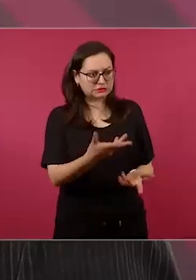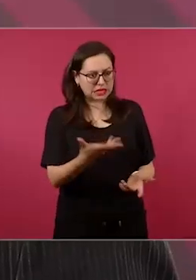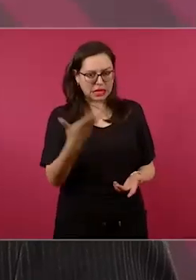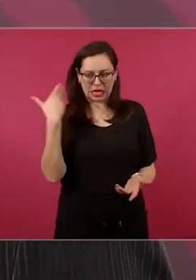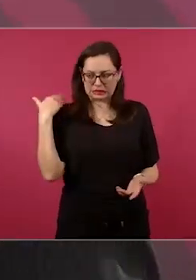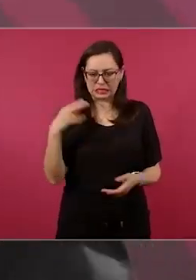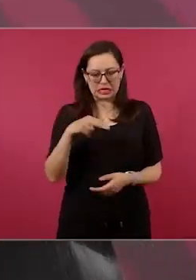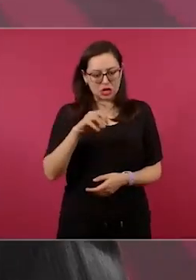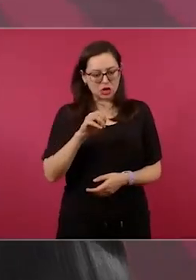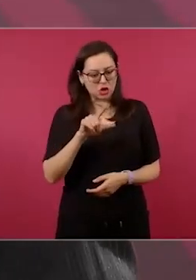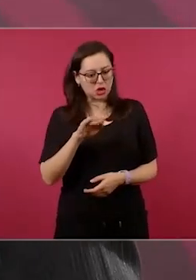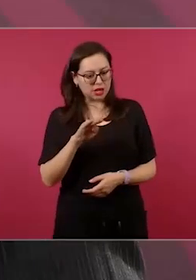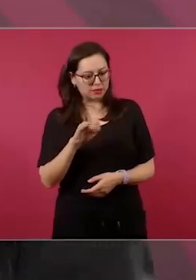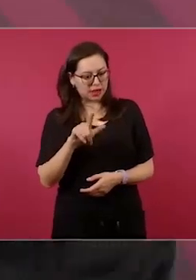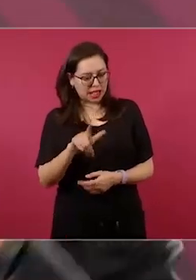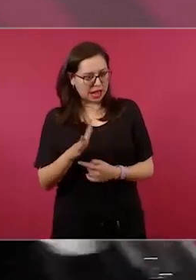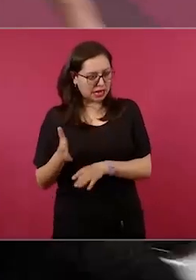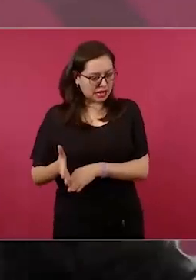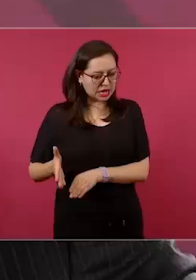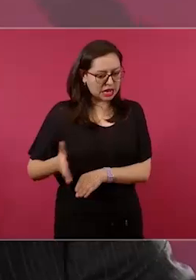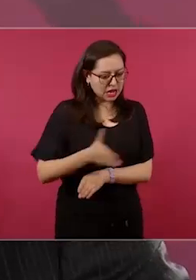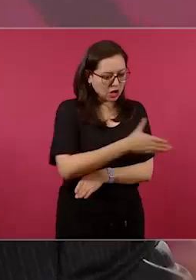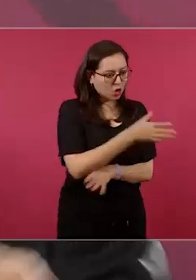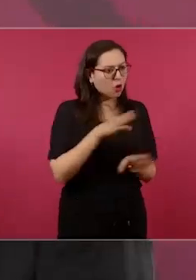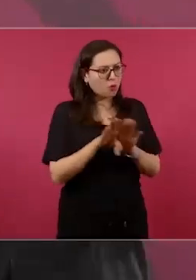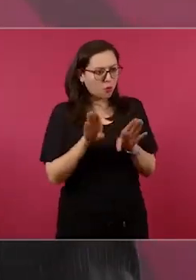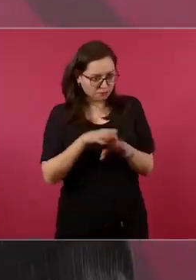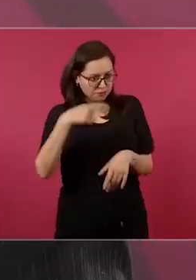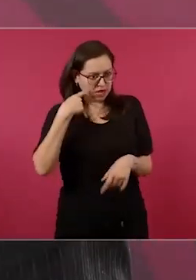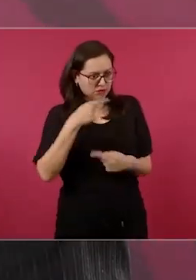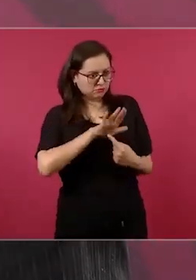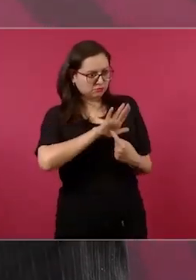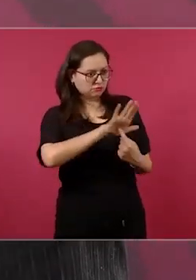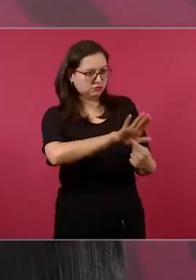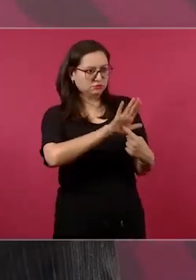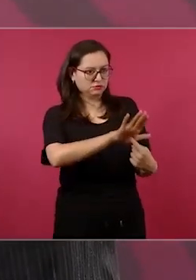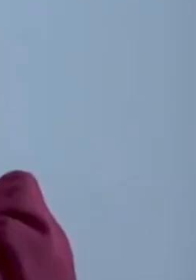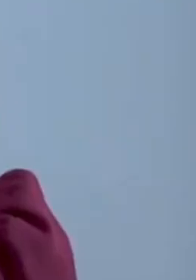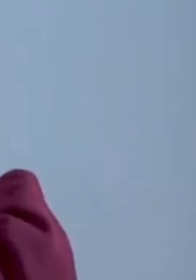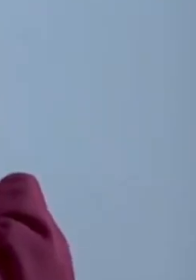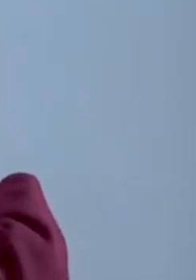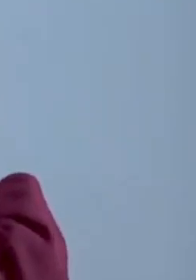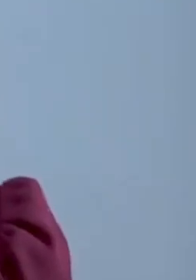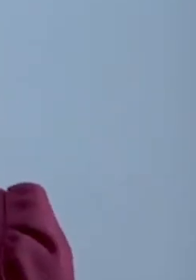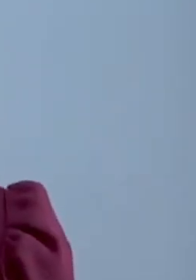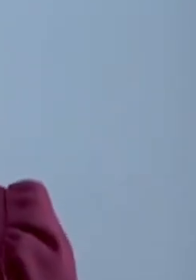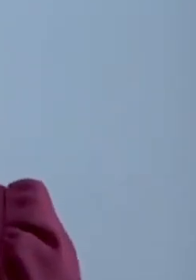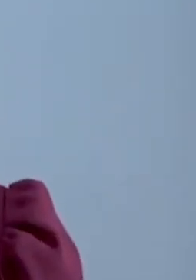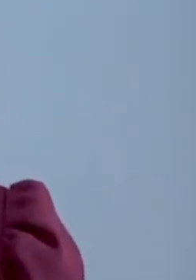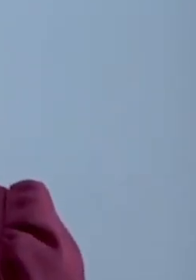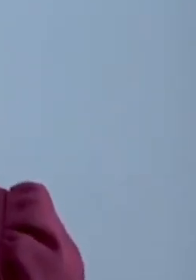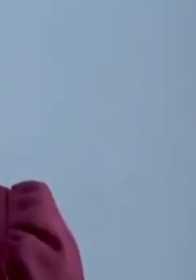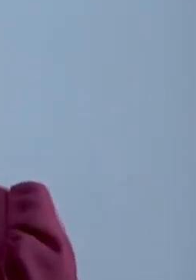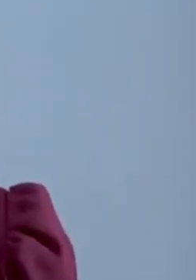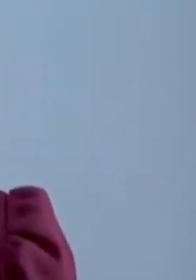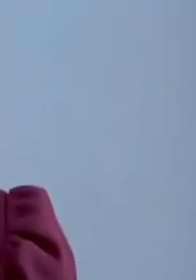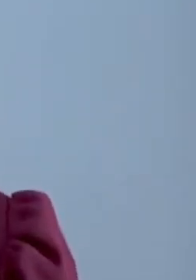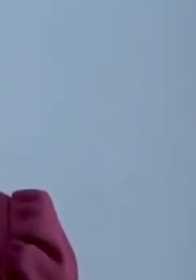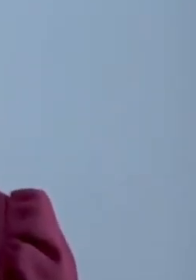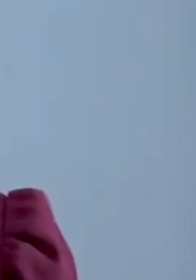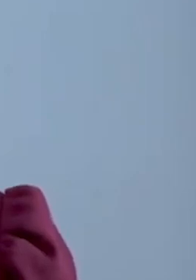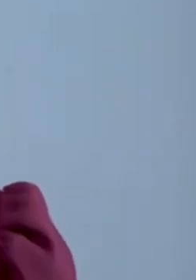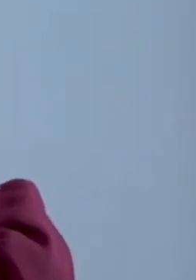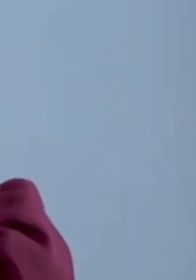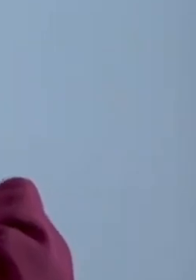días después el mandatario dijo estar consciente de que hay poco tiempo para concretar su propuesta de reformas la virtual sucesora de López Obrador ha expresado